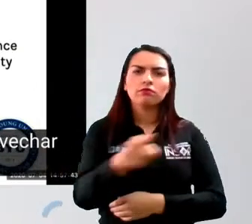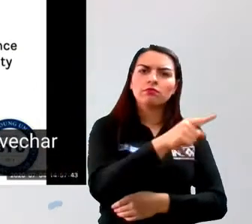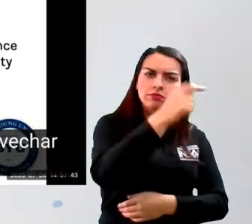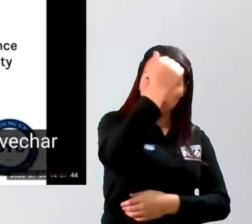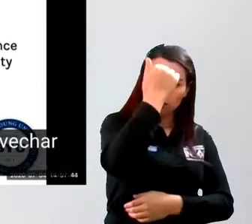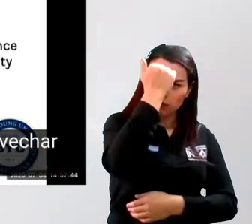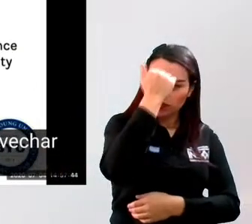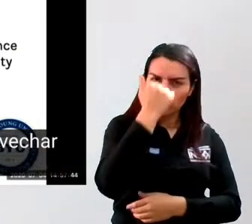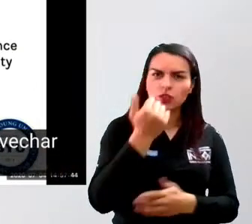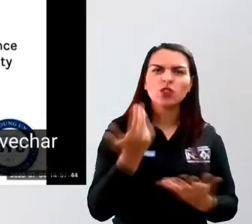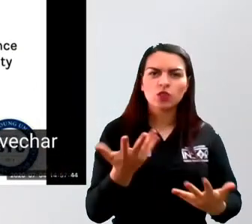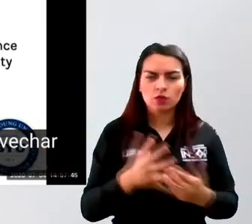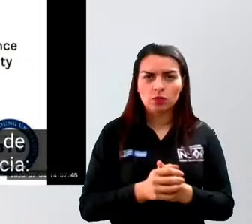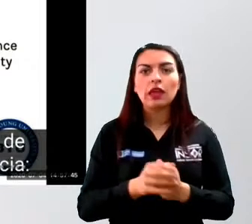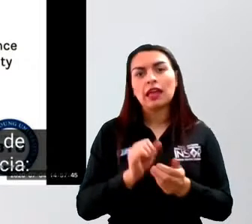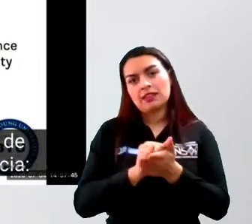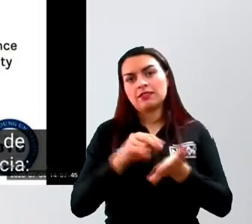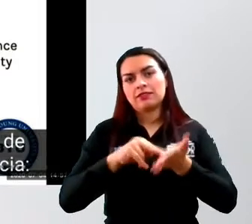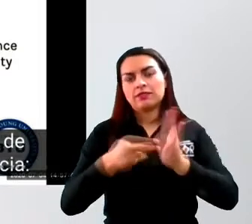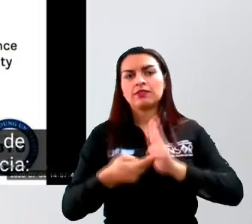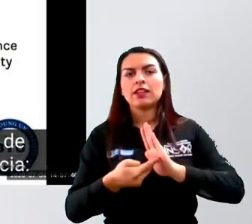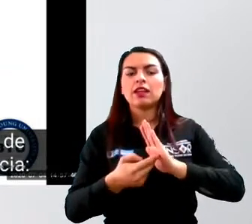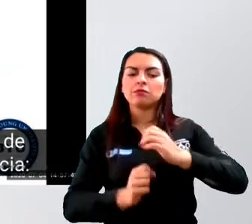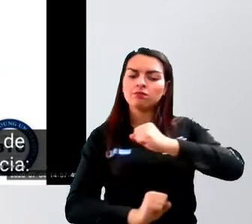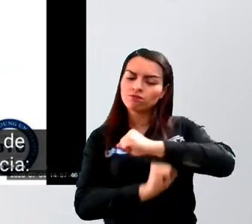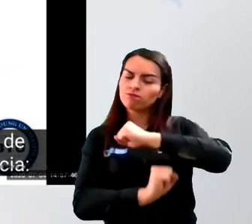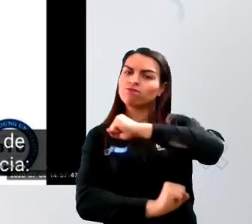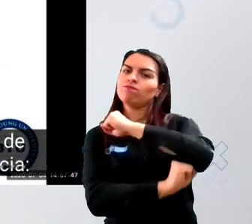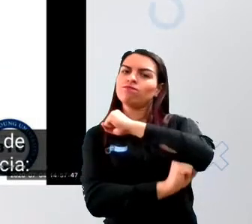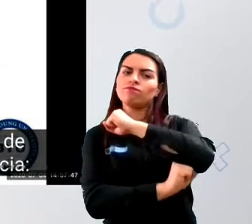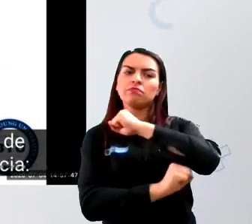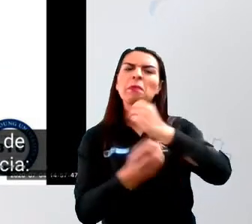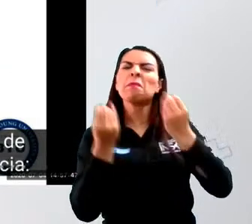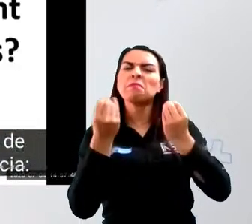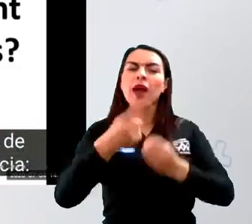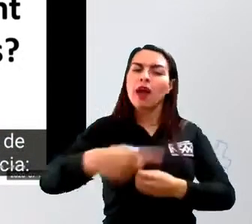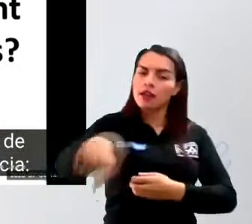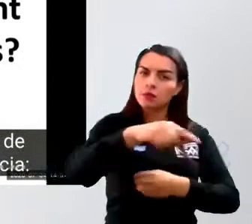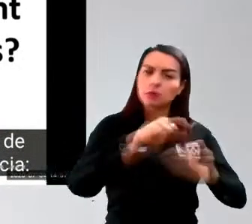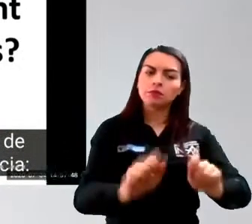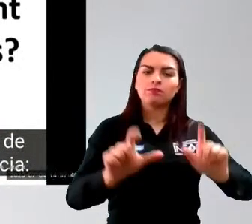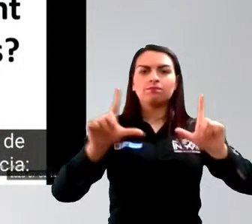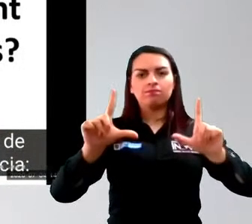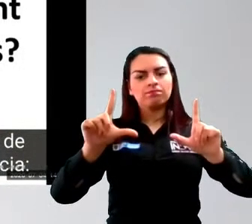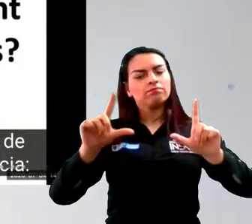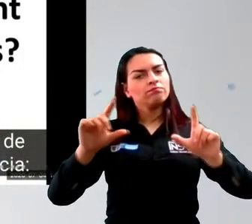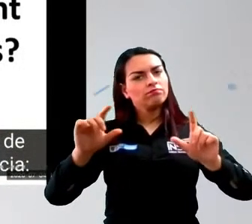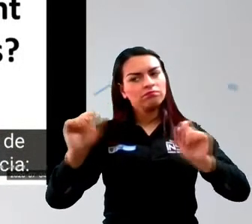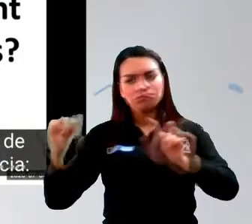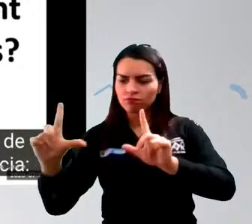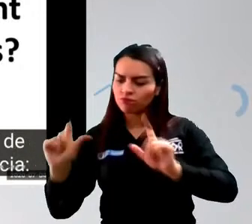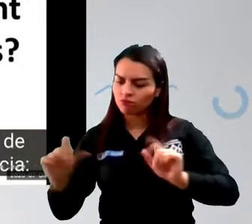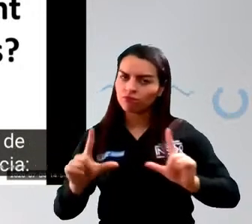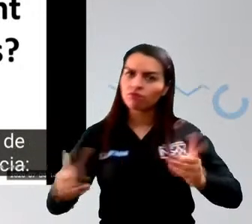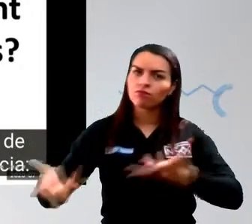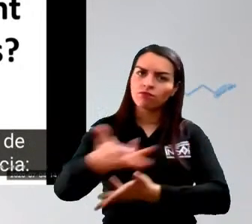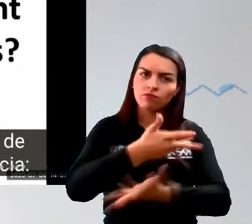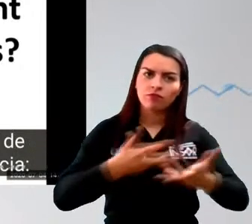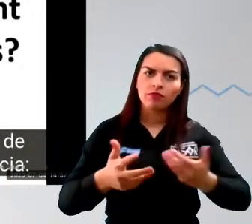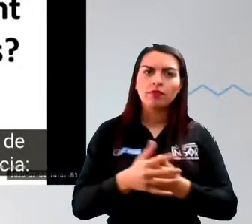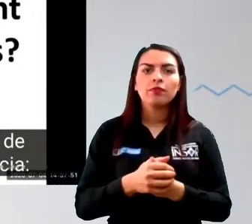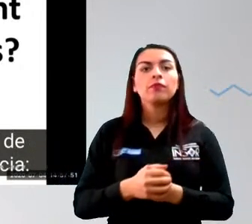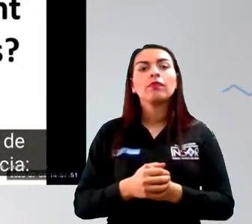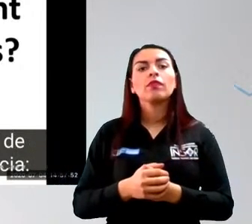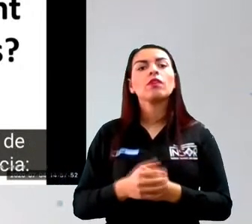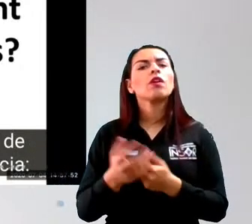hablar acerca de cómo fortalecer la presencia en línea y aprovechar la comunidad del curso. Para fortalecer la presencia en línea, existe